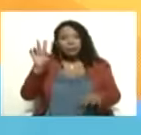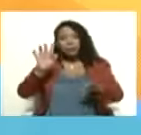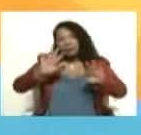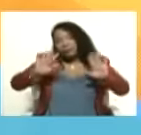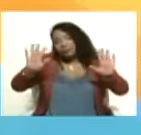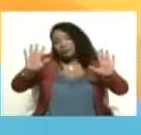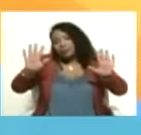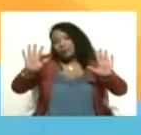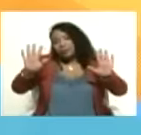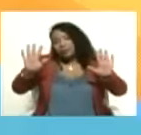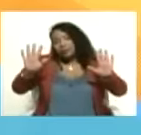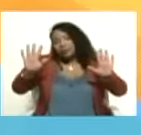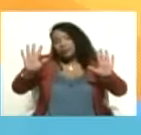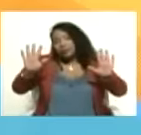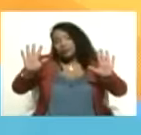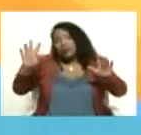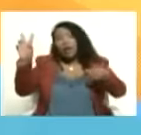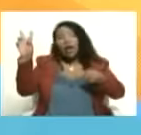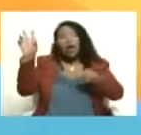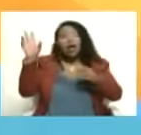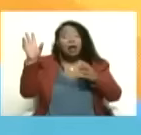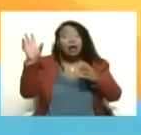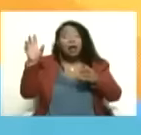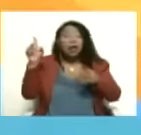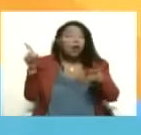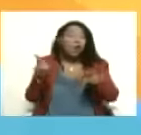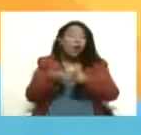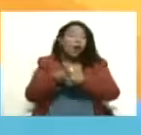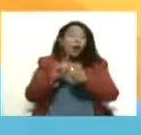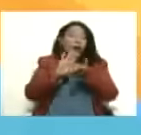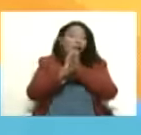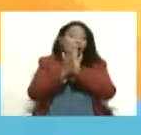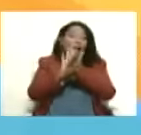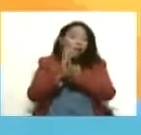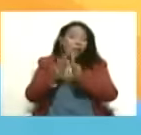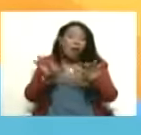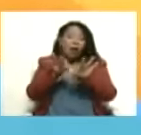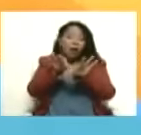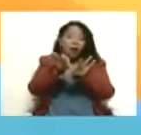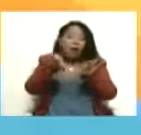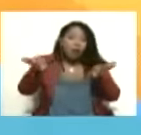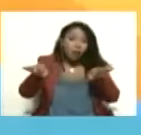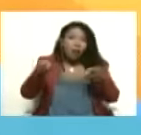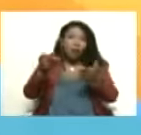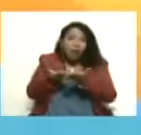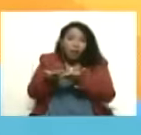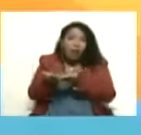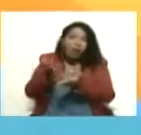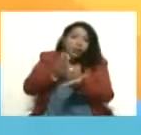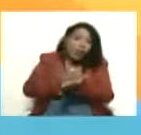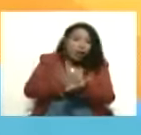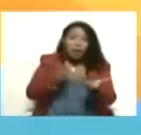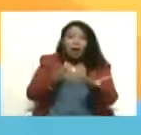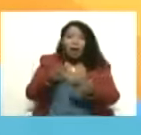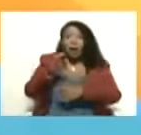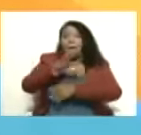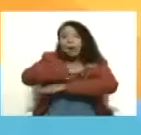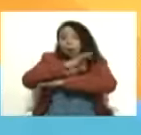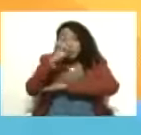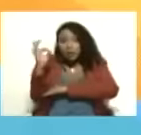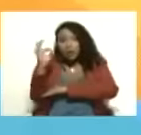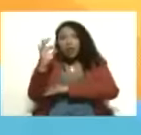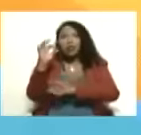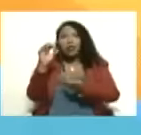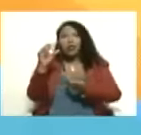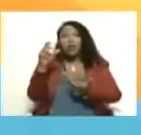simple es tan venezolano como la arepa como la yaca como la Cachapa como barquisimeto como coro como Puerto Ordaz